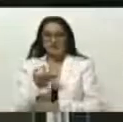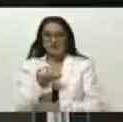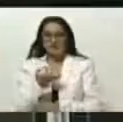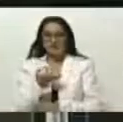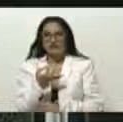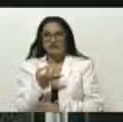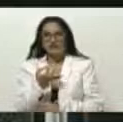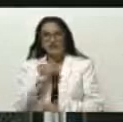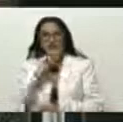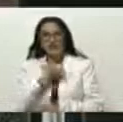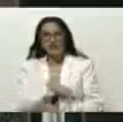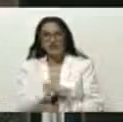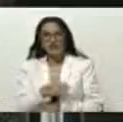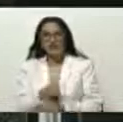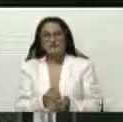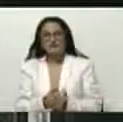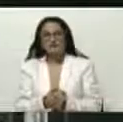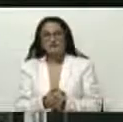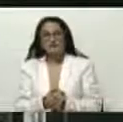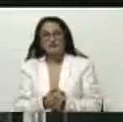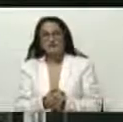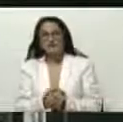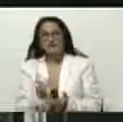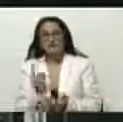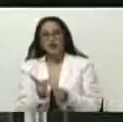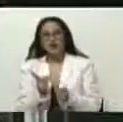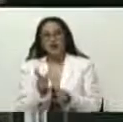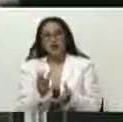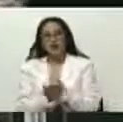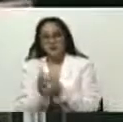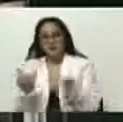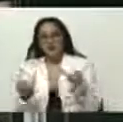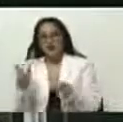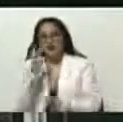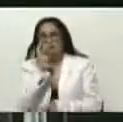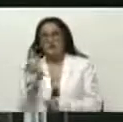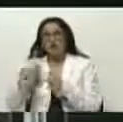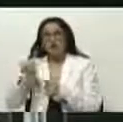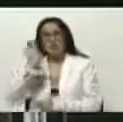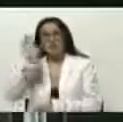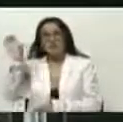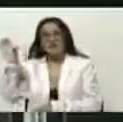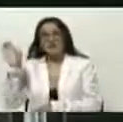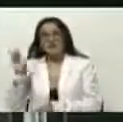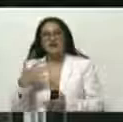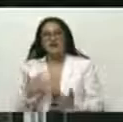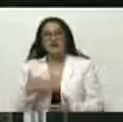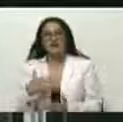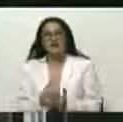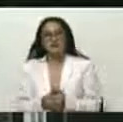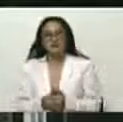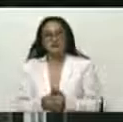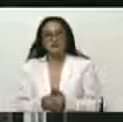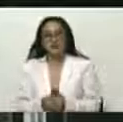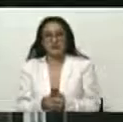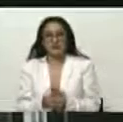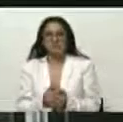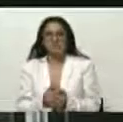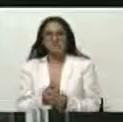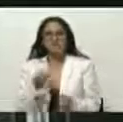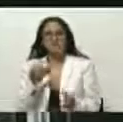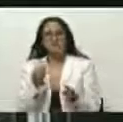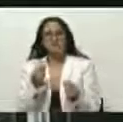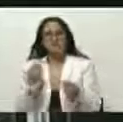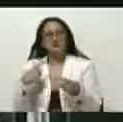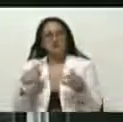de verdad histórica, estimados compañeros que nos visitan de otros países, es polémico, porque probablemente haya muchos relatos sobre la